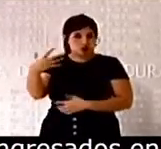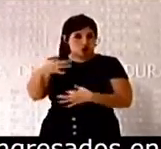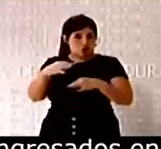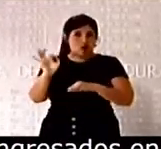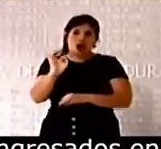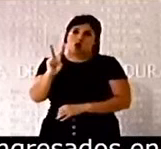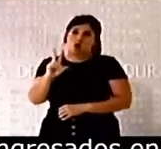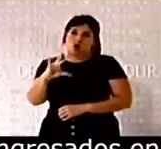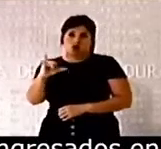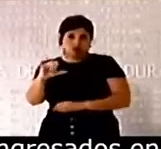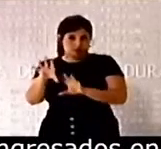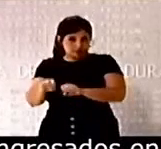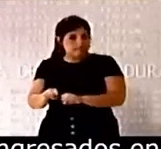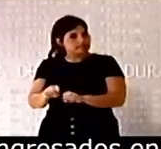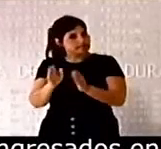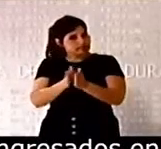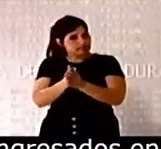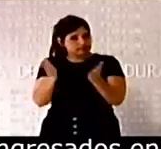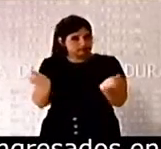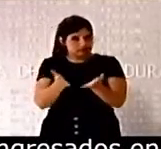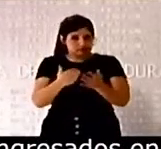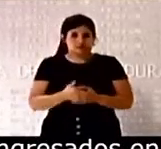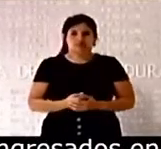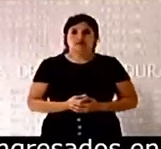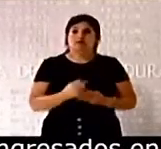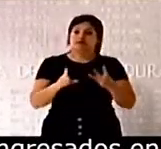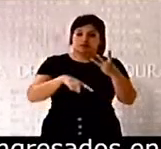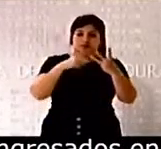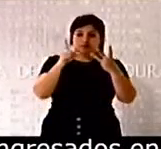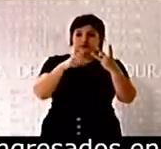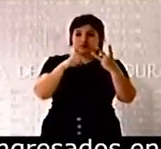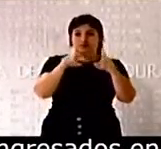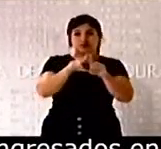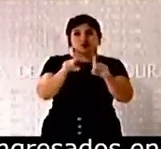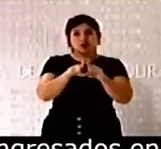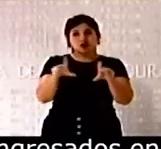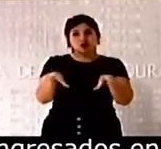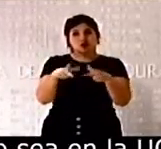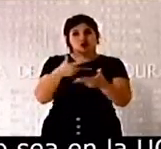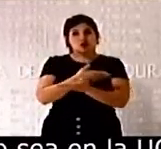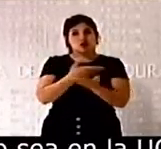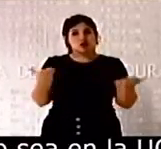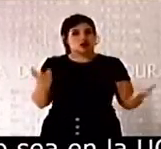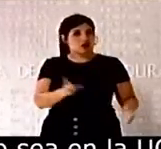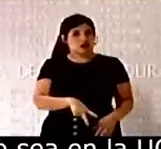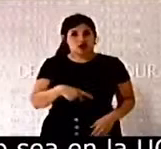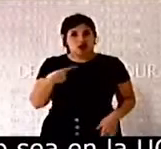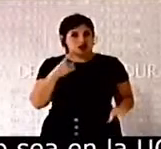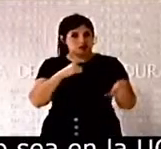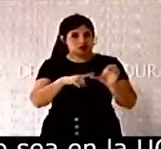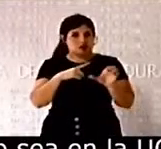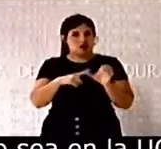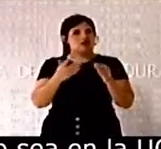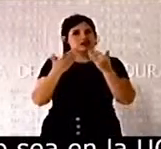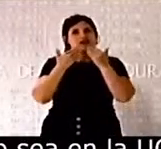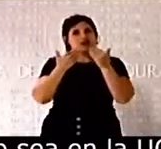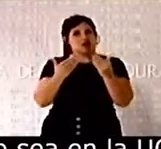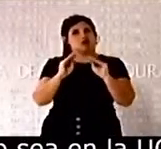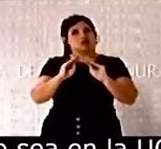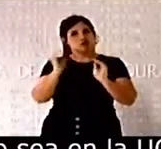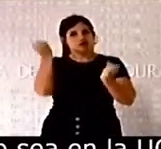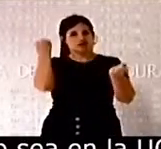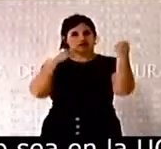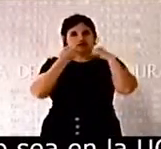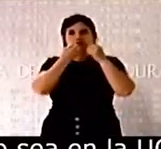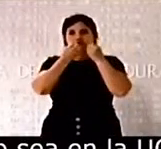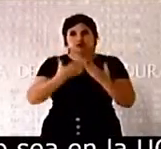Y, en tercer lugar, dar de nuevo las gracias a la sociedad extremeña en general por cómo estamos haciendo las cosas.